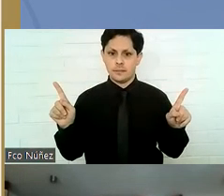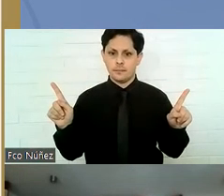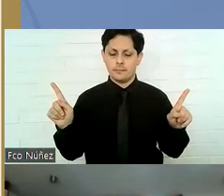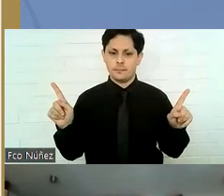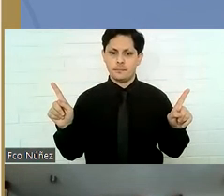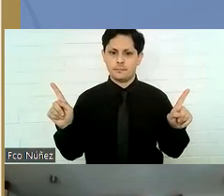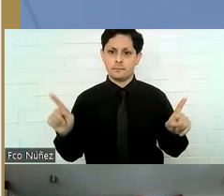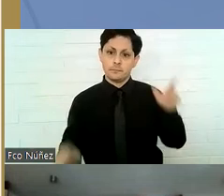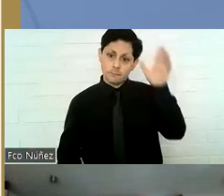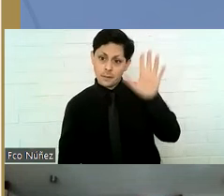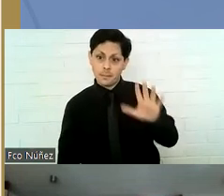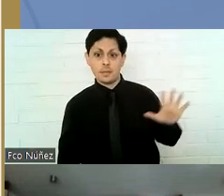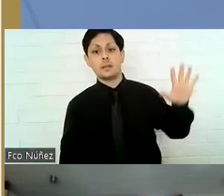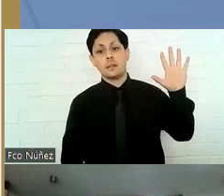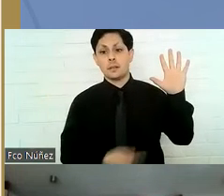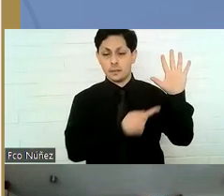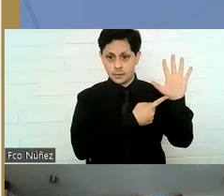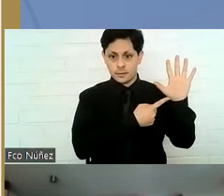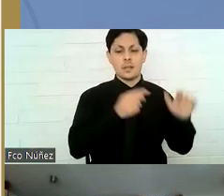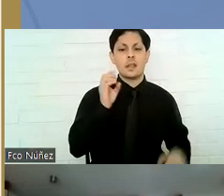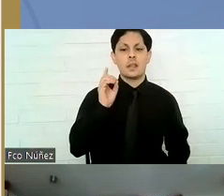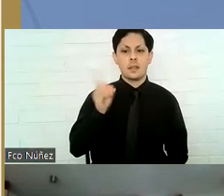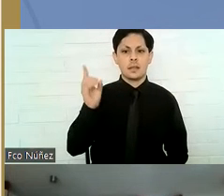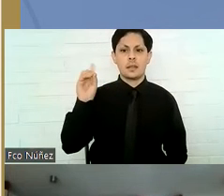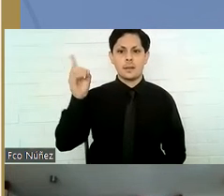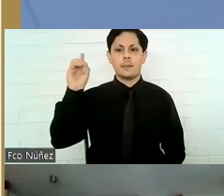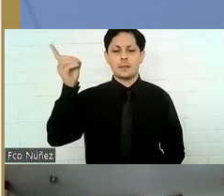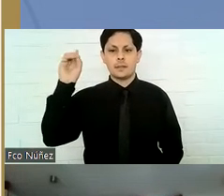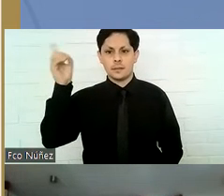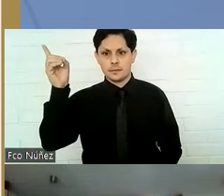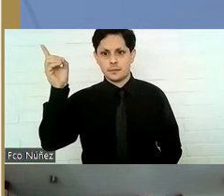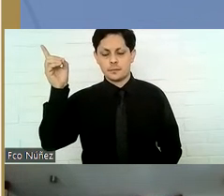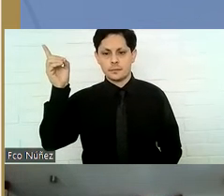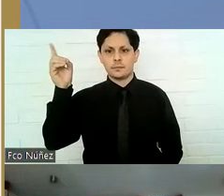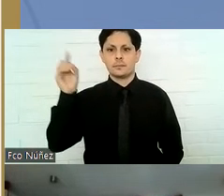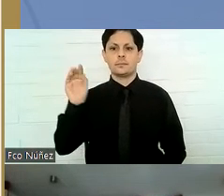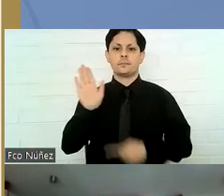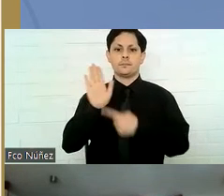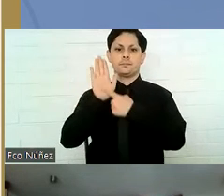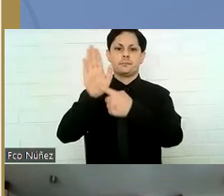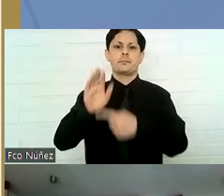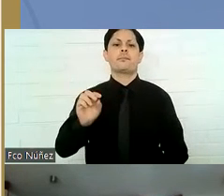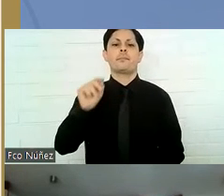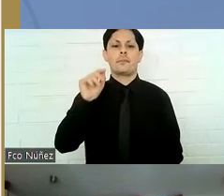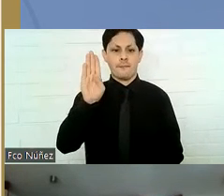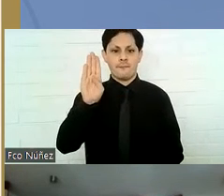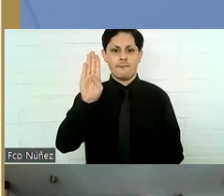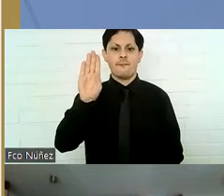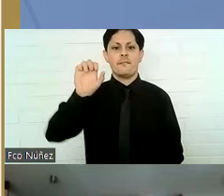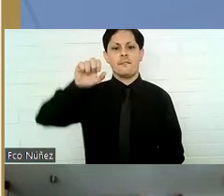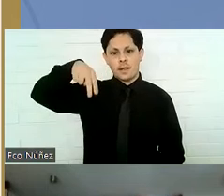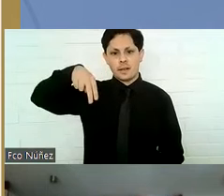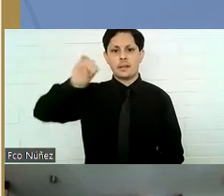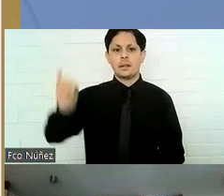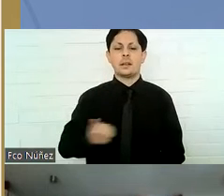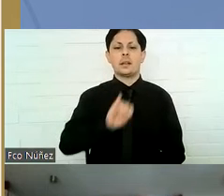El paradigma de la discapacidad, acomillada por el planteamiento de Benjamín Mayer, mexicano